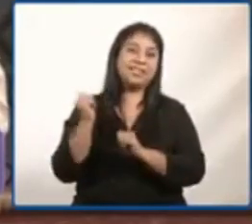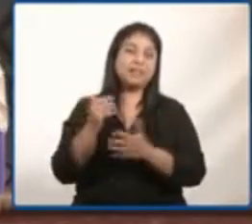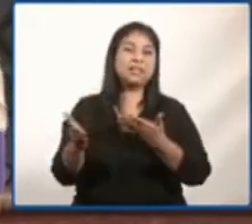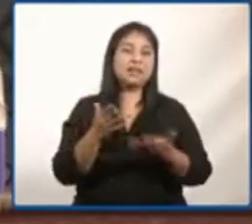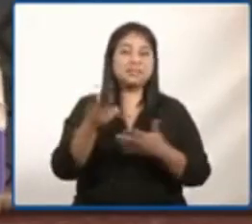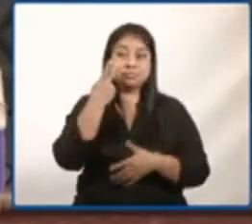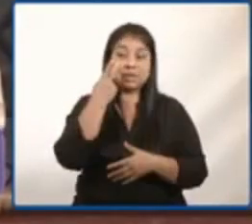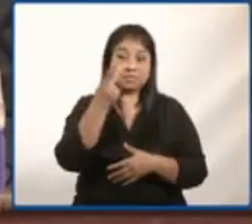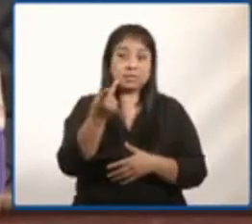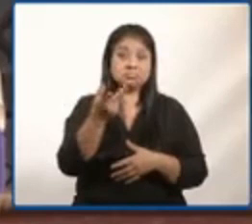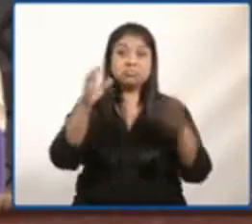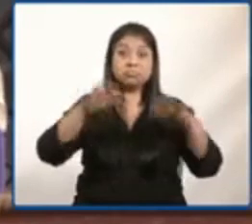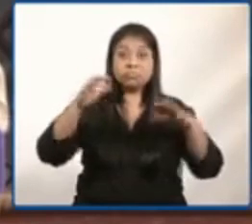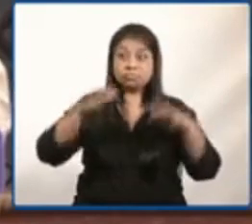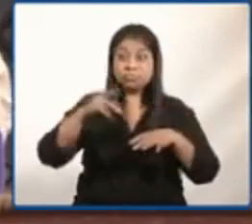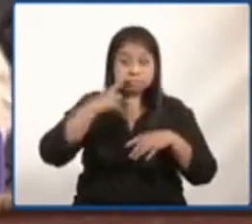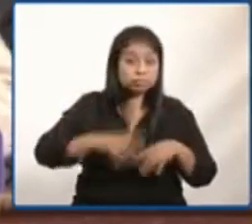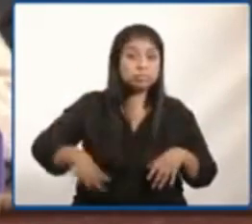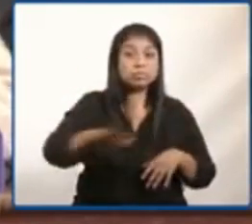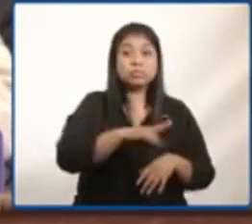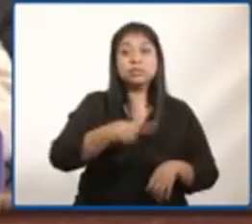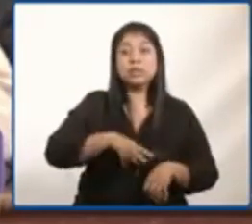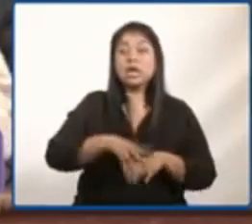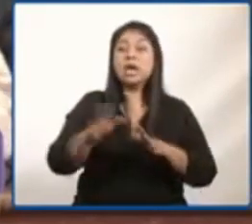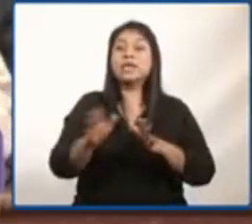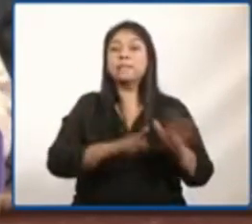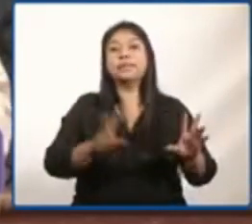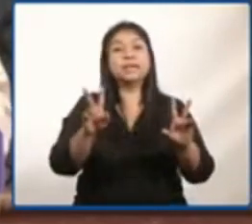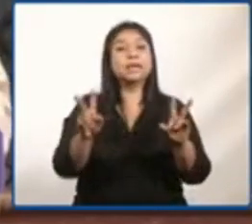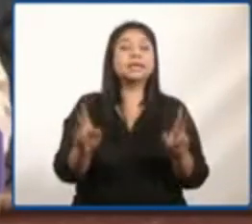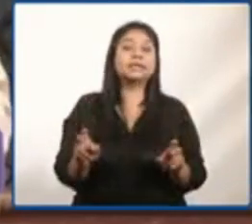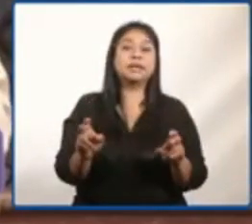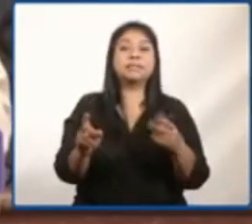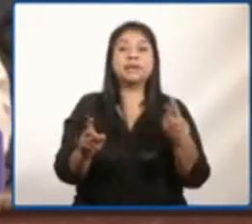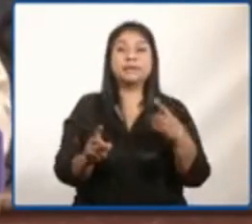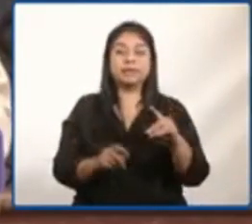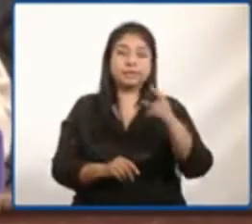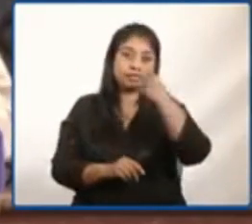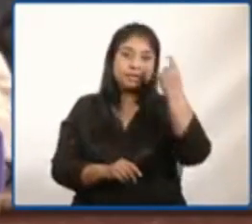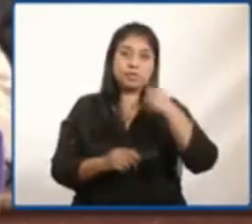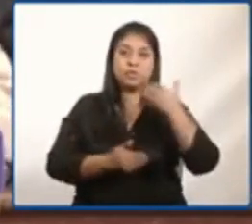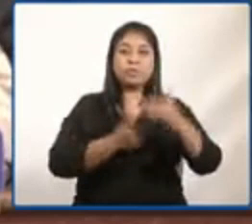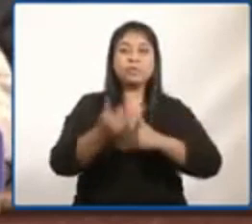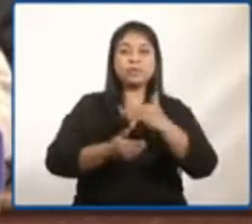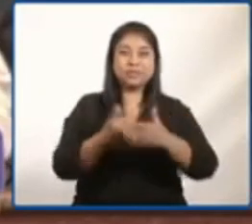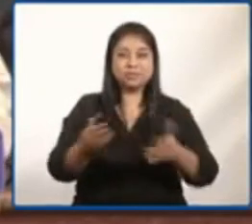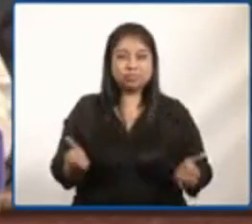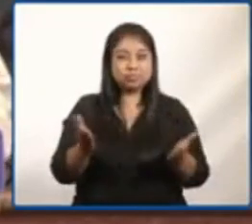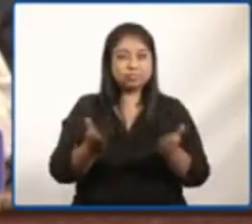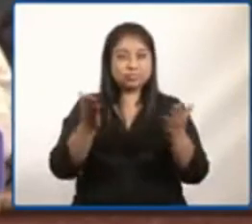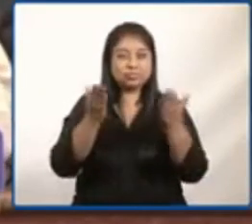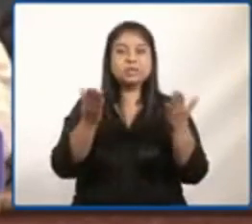las lluvias en algunas áreas del territorio nacional. Y en cuanto a todo el trabajo del proceso de recuperación,